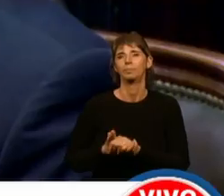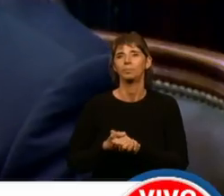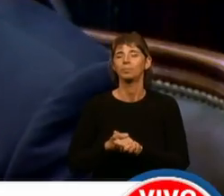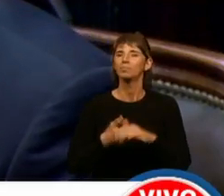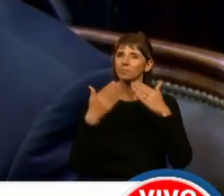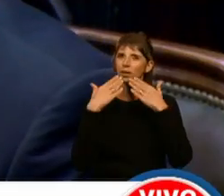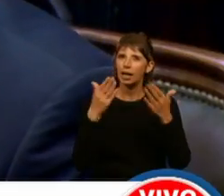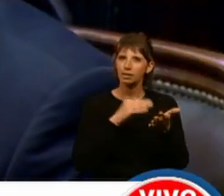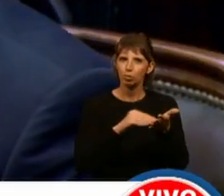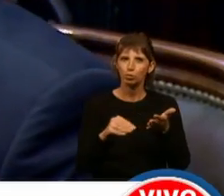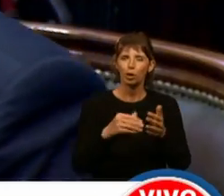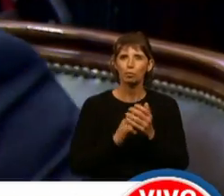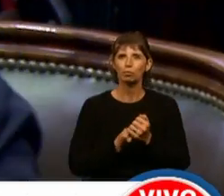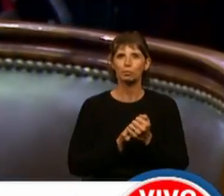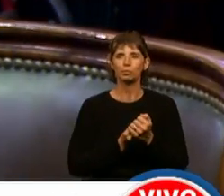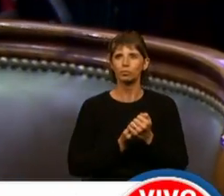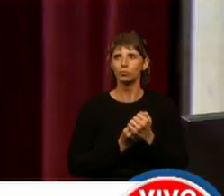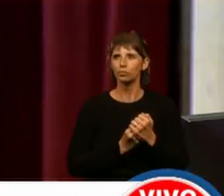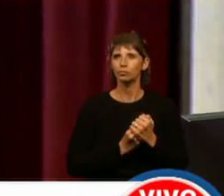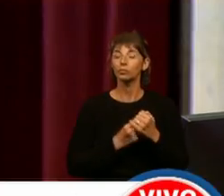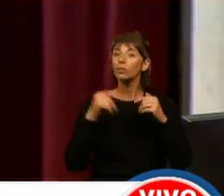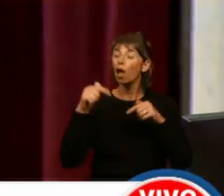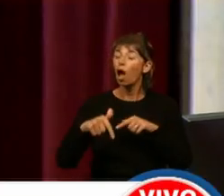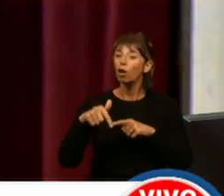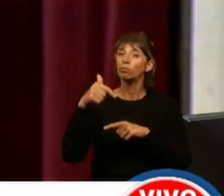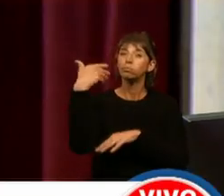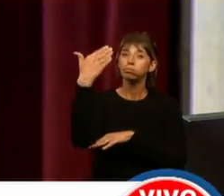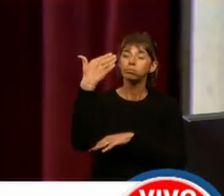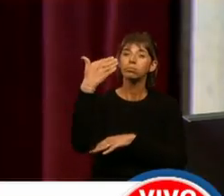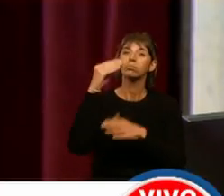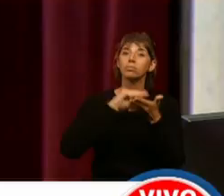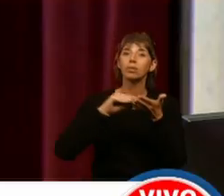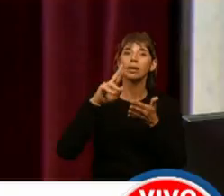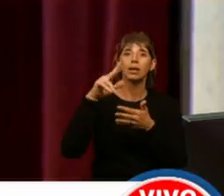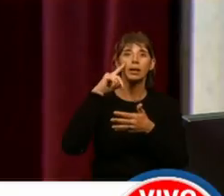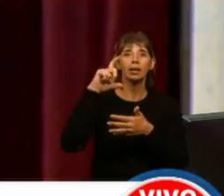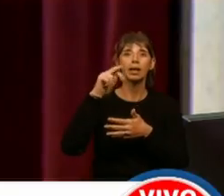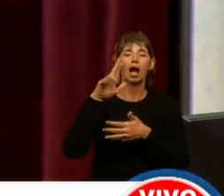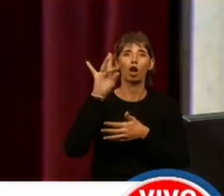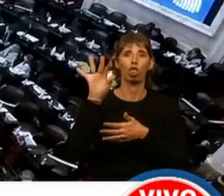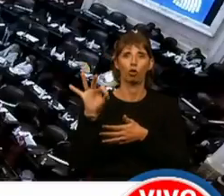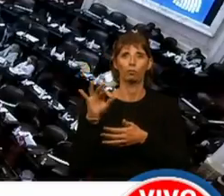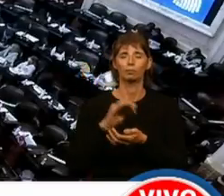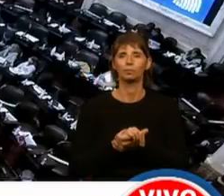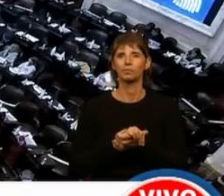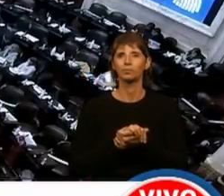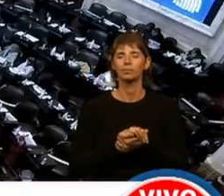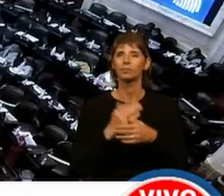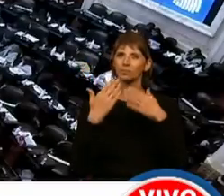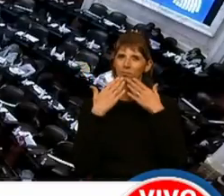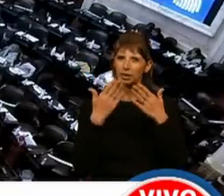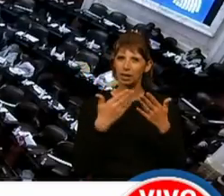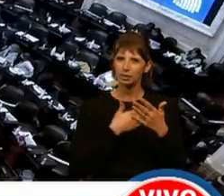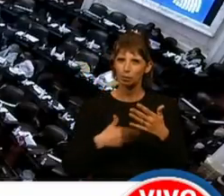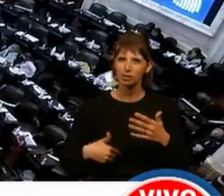gracias diputado tiene la palabra el diputado josé luís ricardo muchas gracias